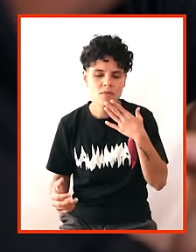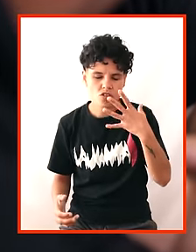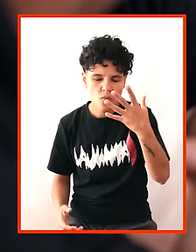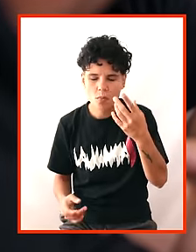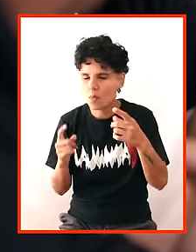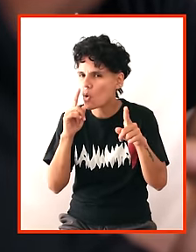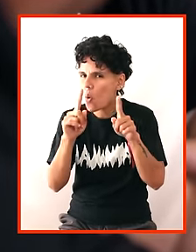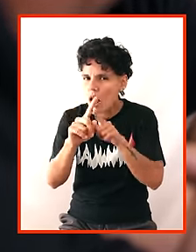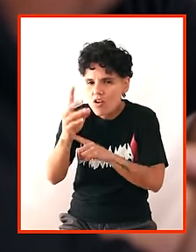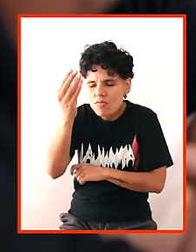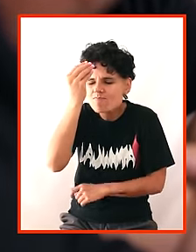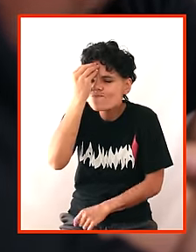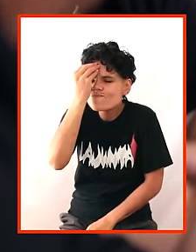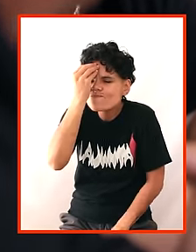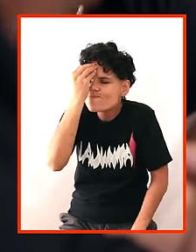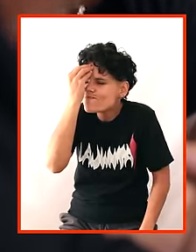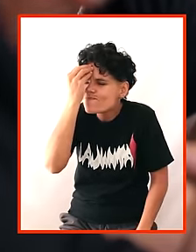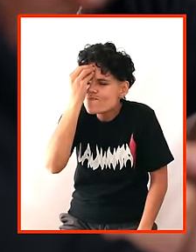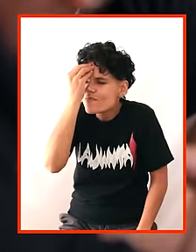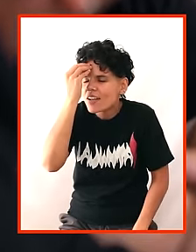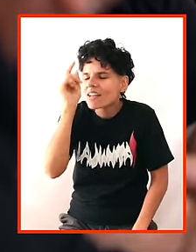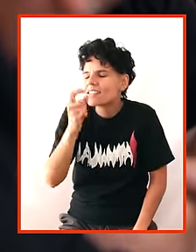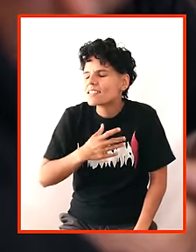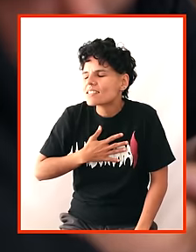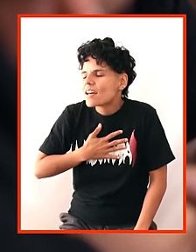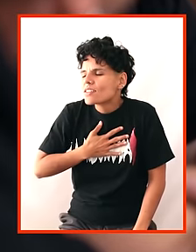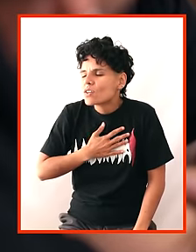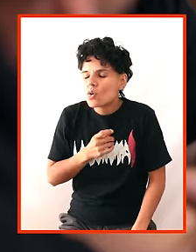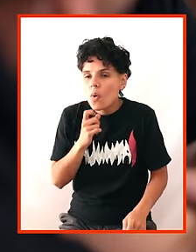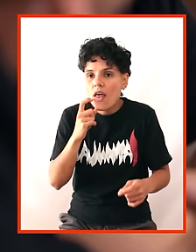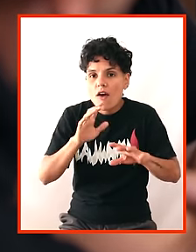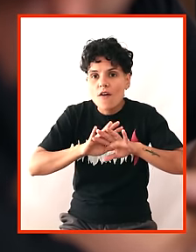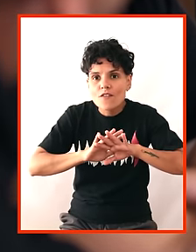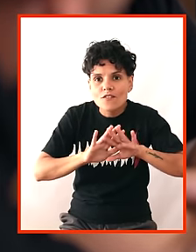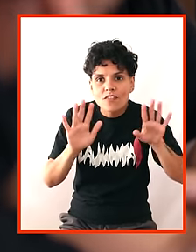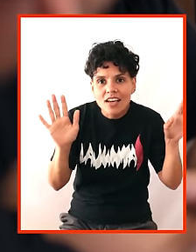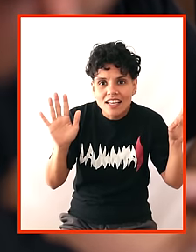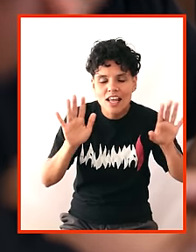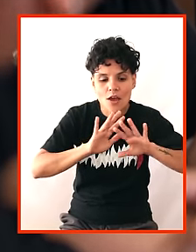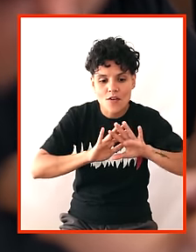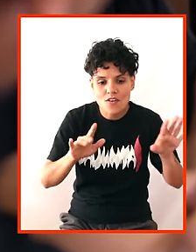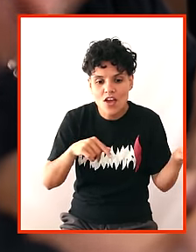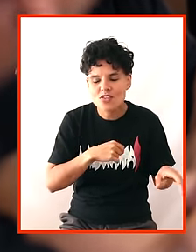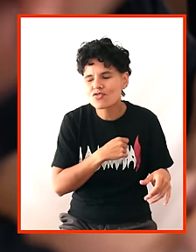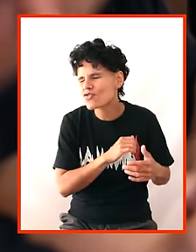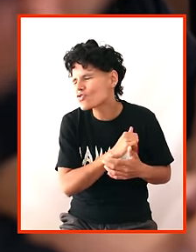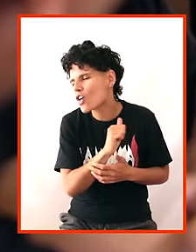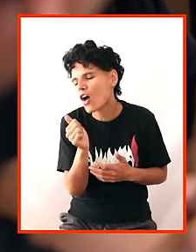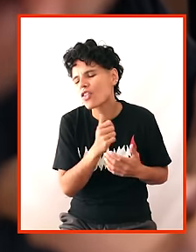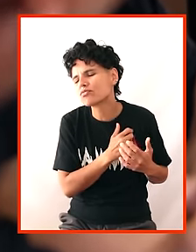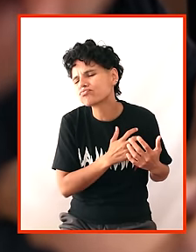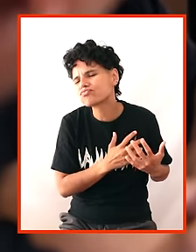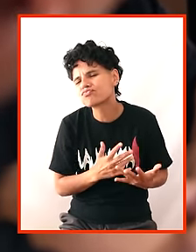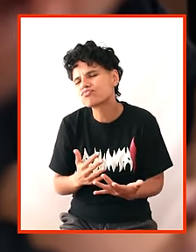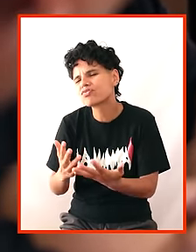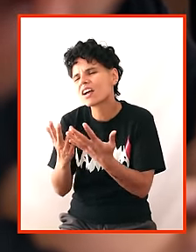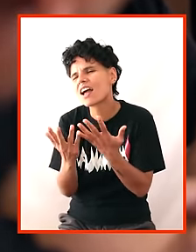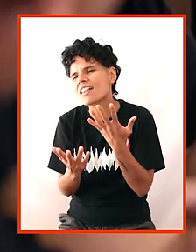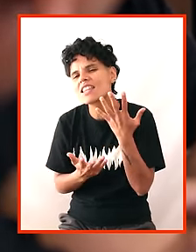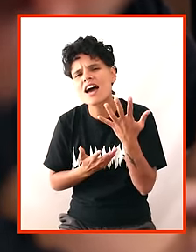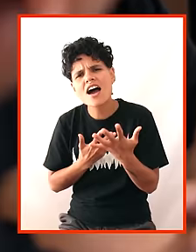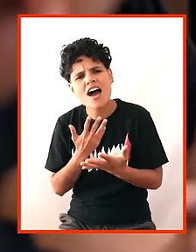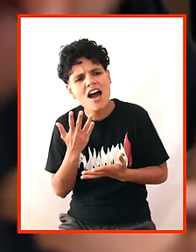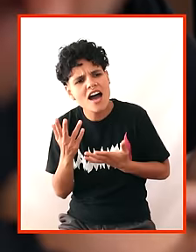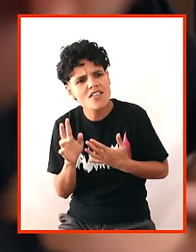acá, el sentimiento que había al salir. Y la gente cantando las canciones. Claro. Eso lo tengo así como